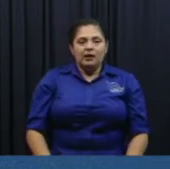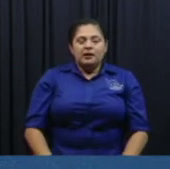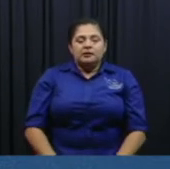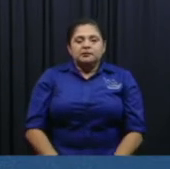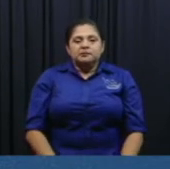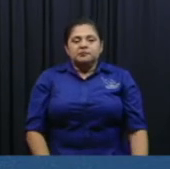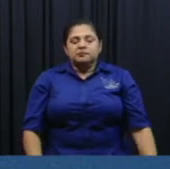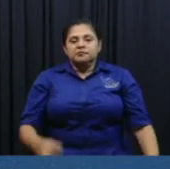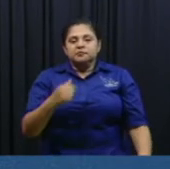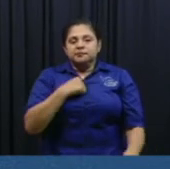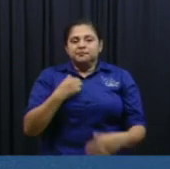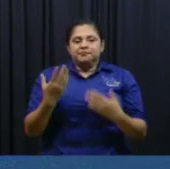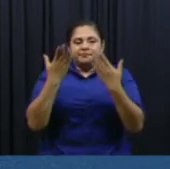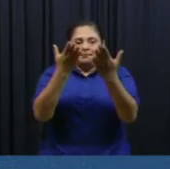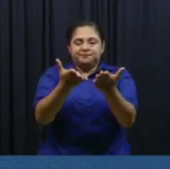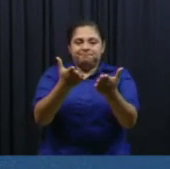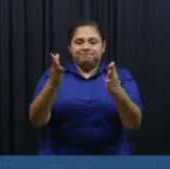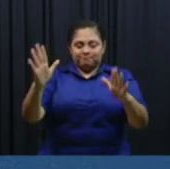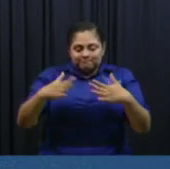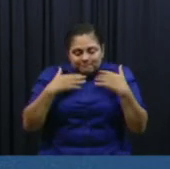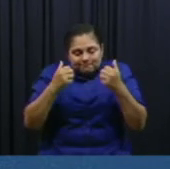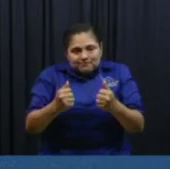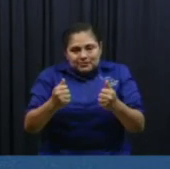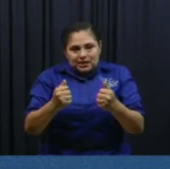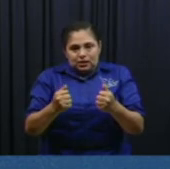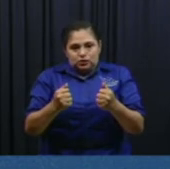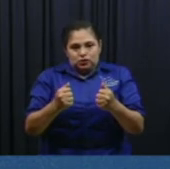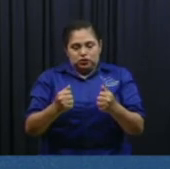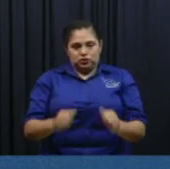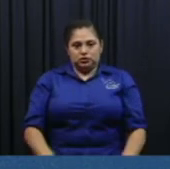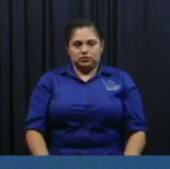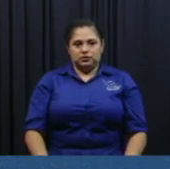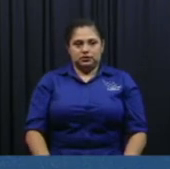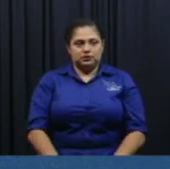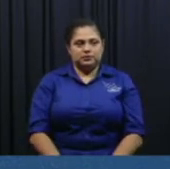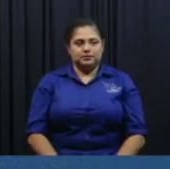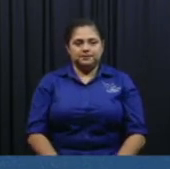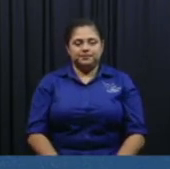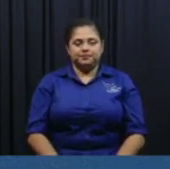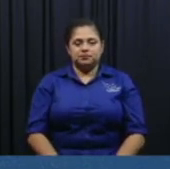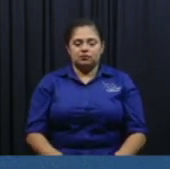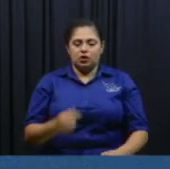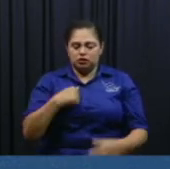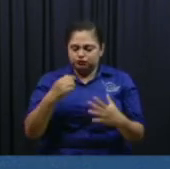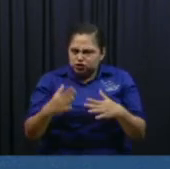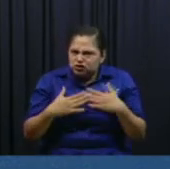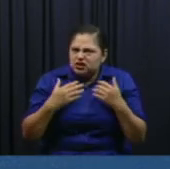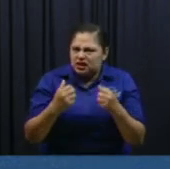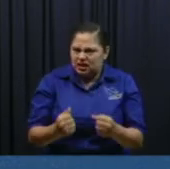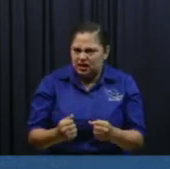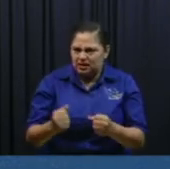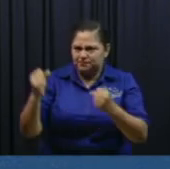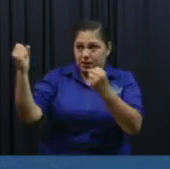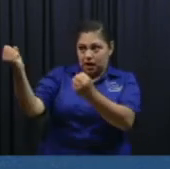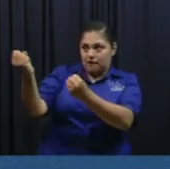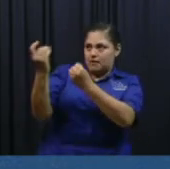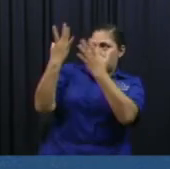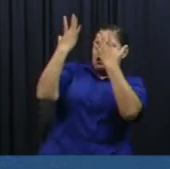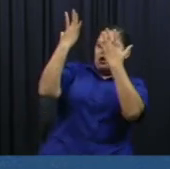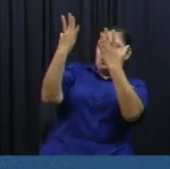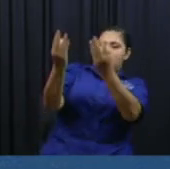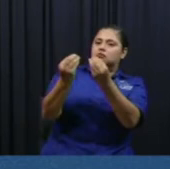He aquí yo le traeré salud y sanidad lo sanaré y les revelaré